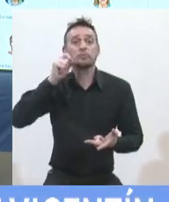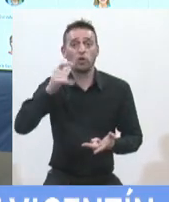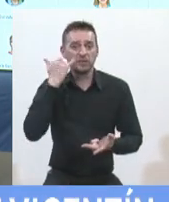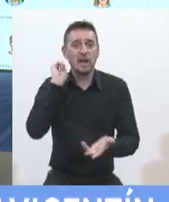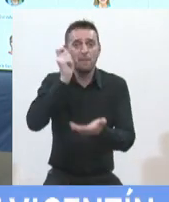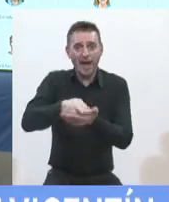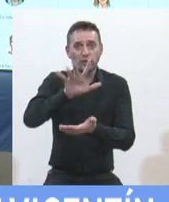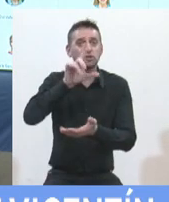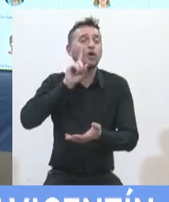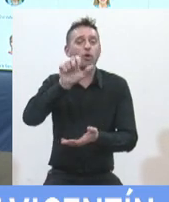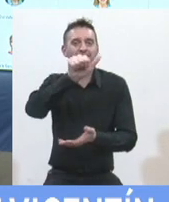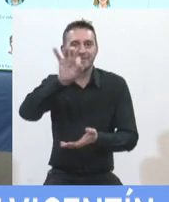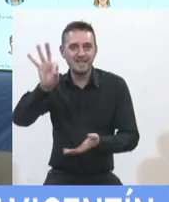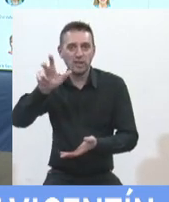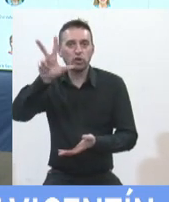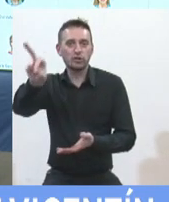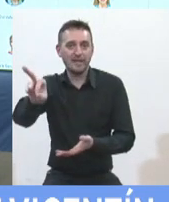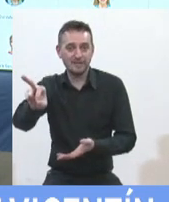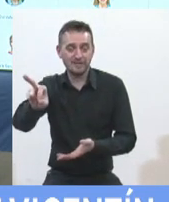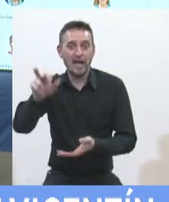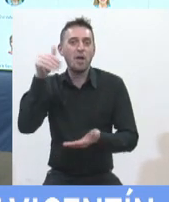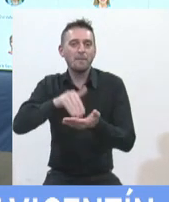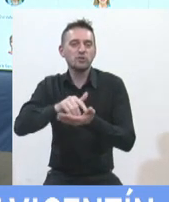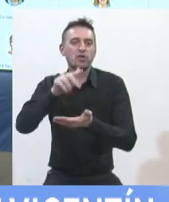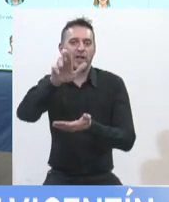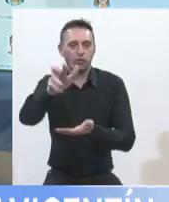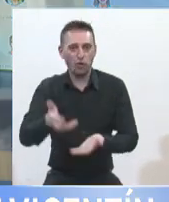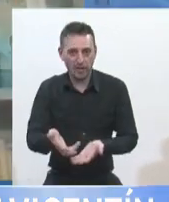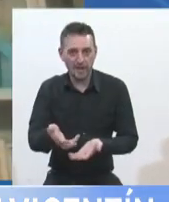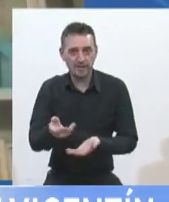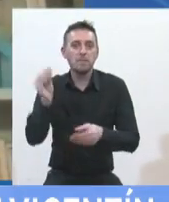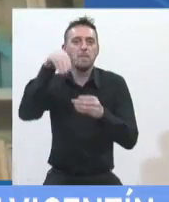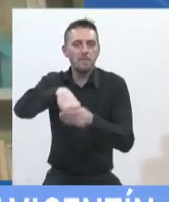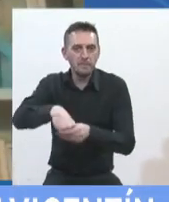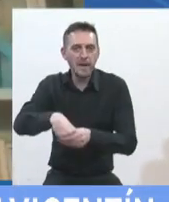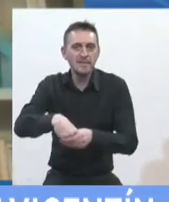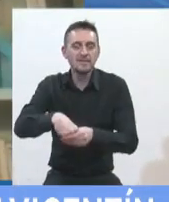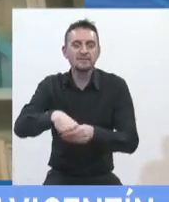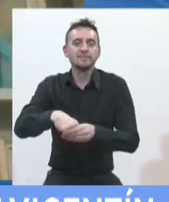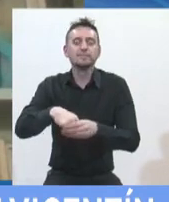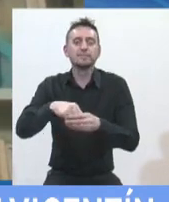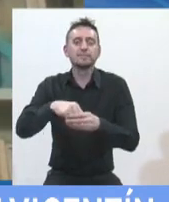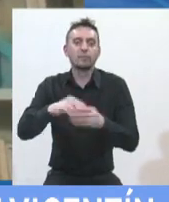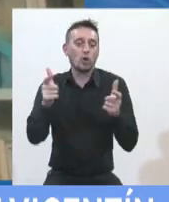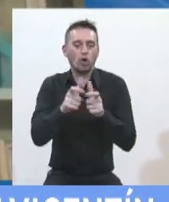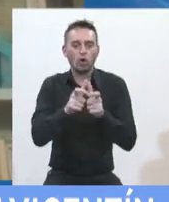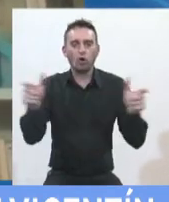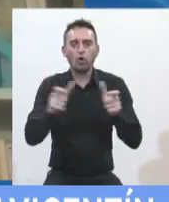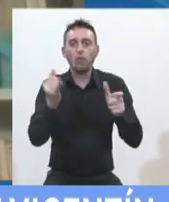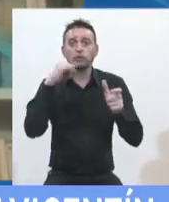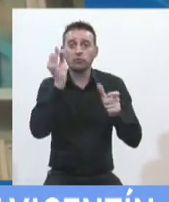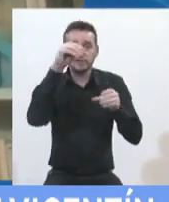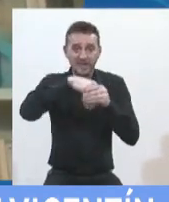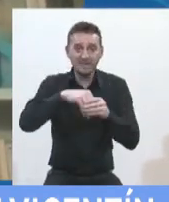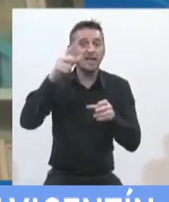pagaron 5 mil 630 millones de dólares con además eran títulos un cupón un interés de